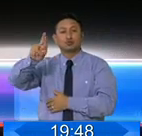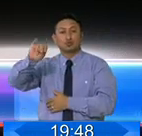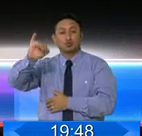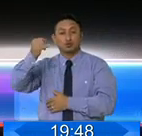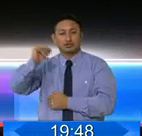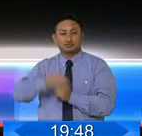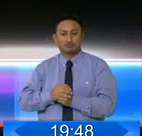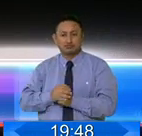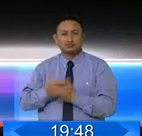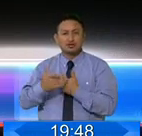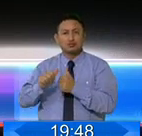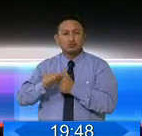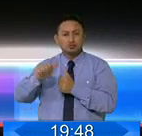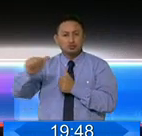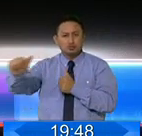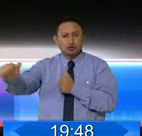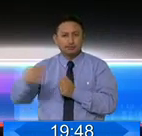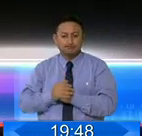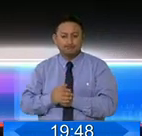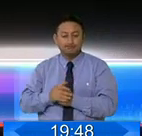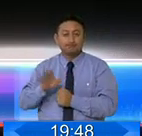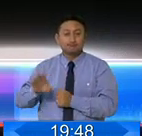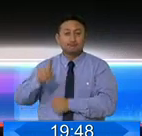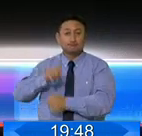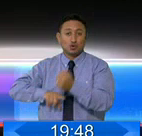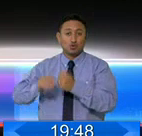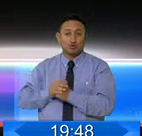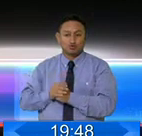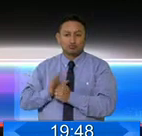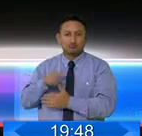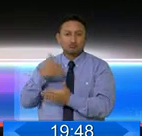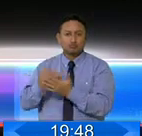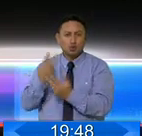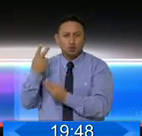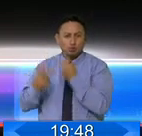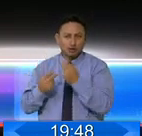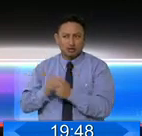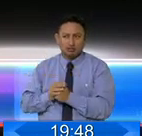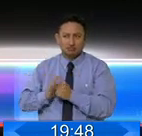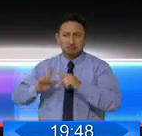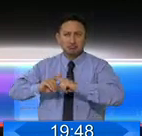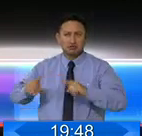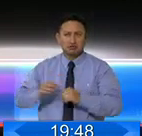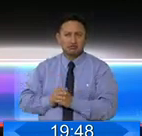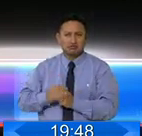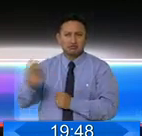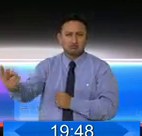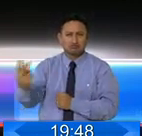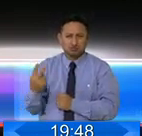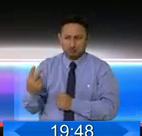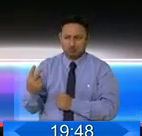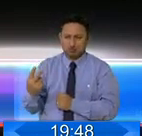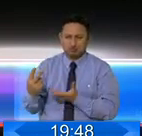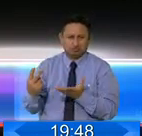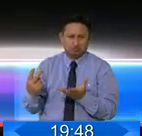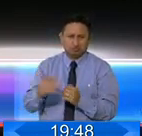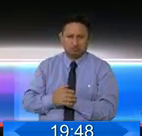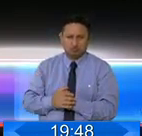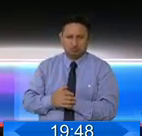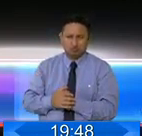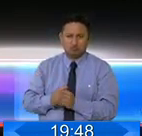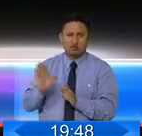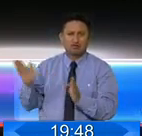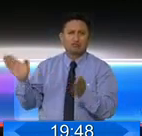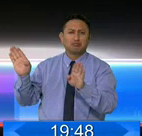sector distante de la zona urbana. Los hijos de la pareja llegaron a verlos, pero de forma extraña no salieron a darles el encuentro. La puerta